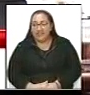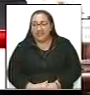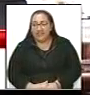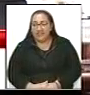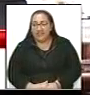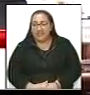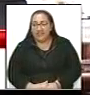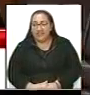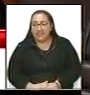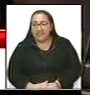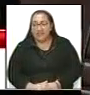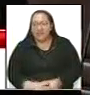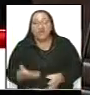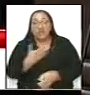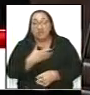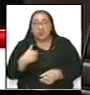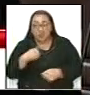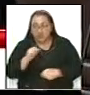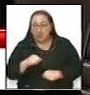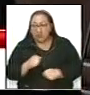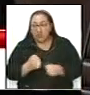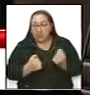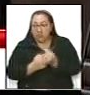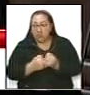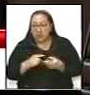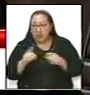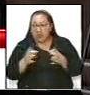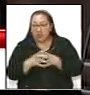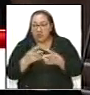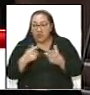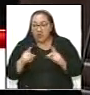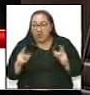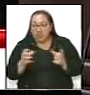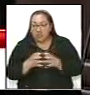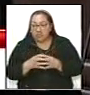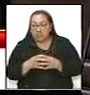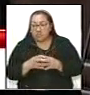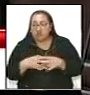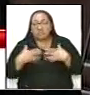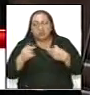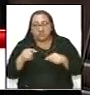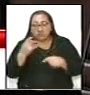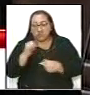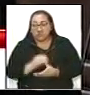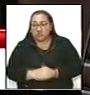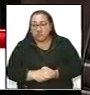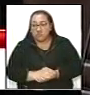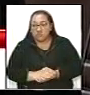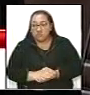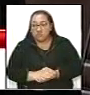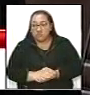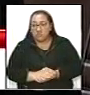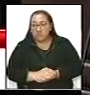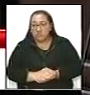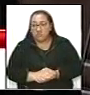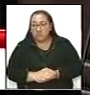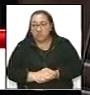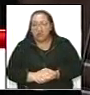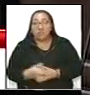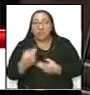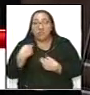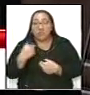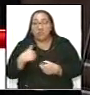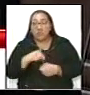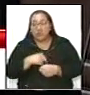Gracias, presidente. Como es obvio, nosotros apoyamos desde la bancada liberal con entusiasmo esta iniciativa por el rol protagónico que ha tenido